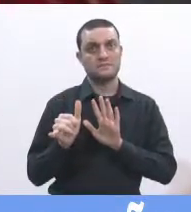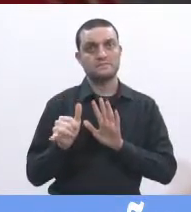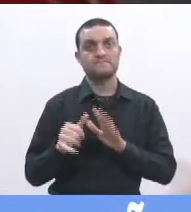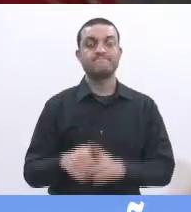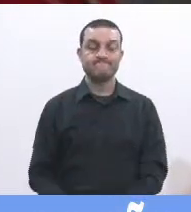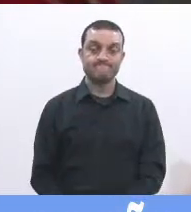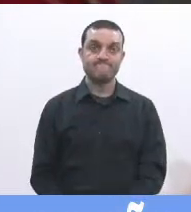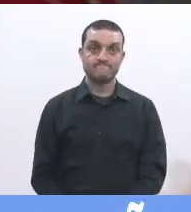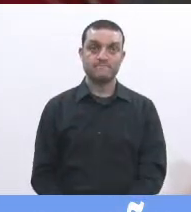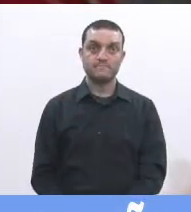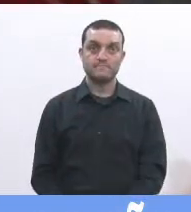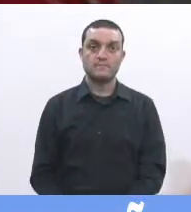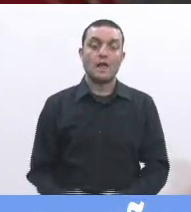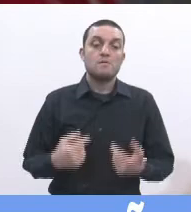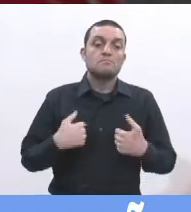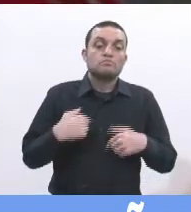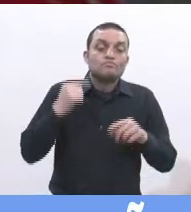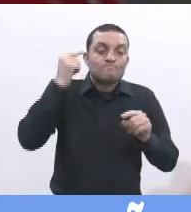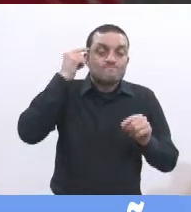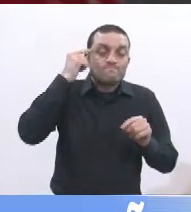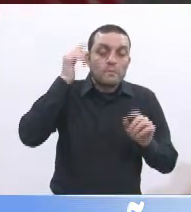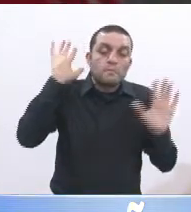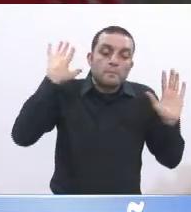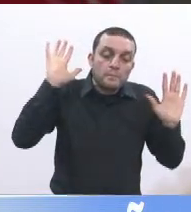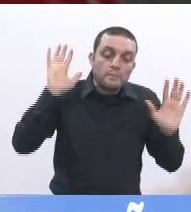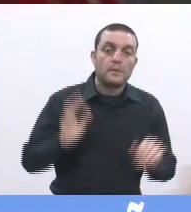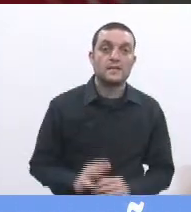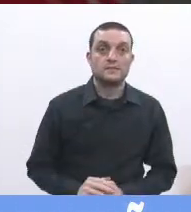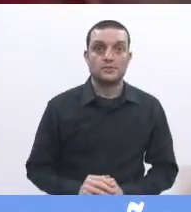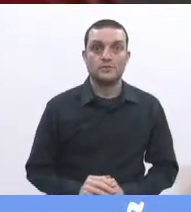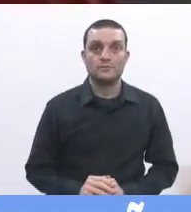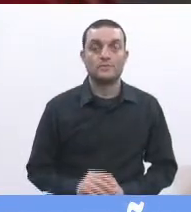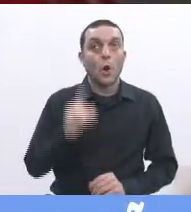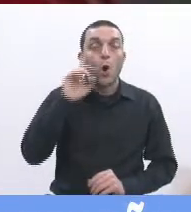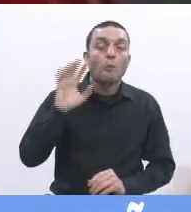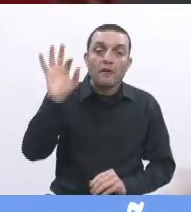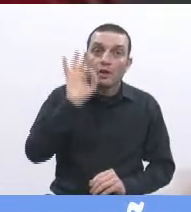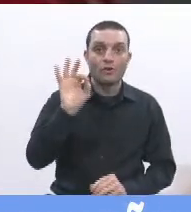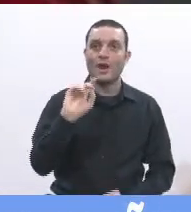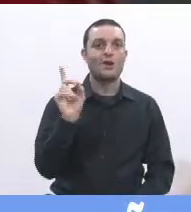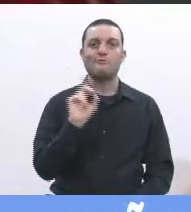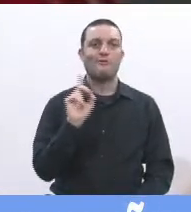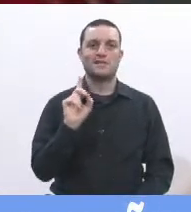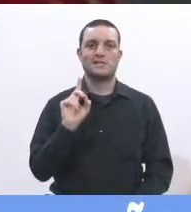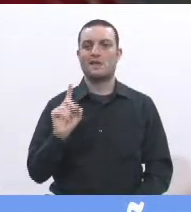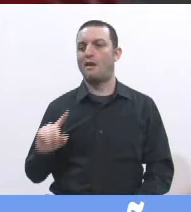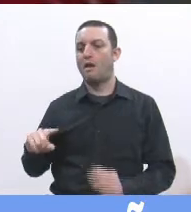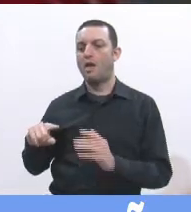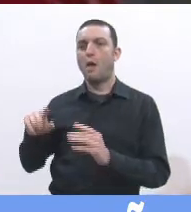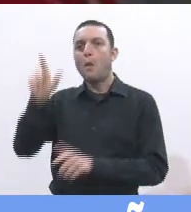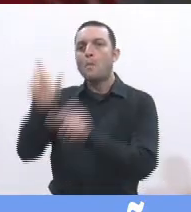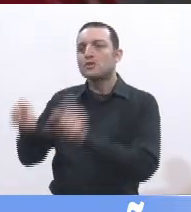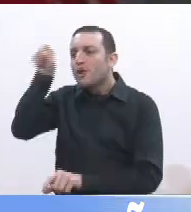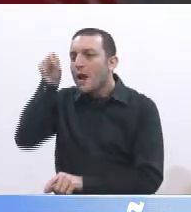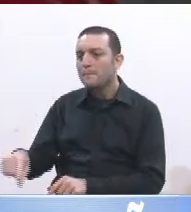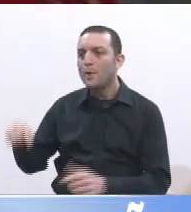Este tema, a mi modesto entender, no es una disputa entre porteños y bonaerenses. Nos